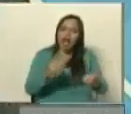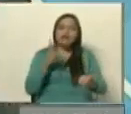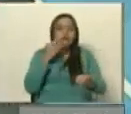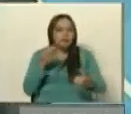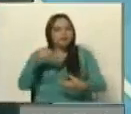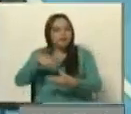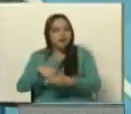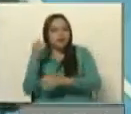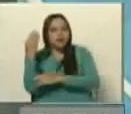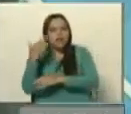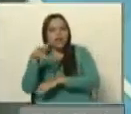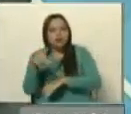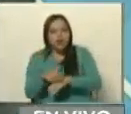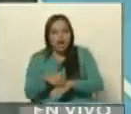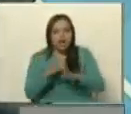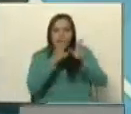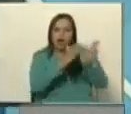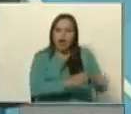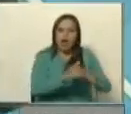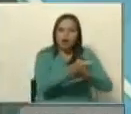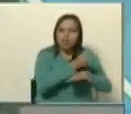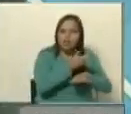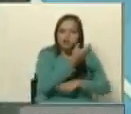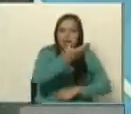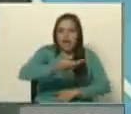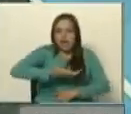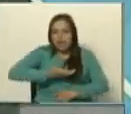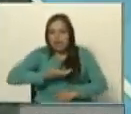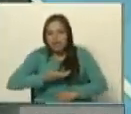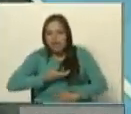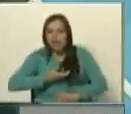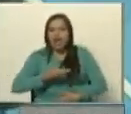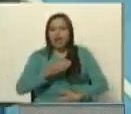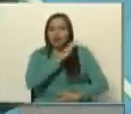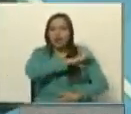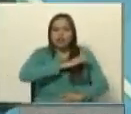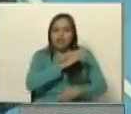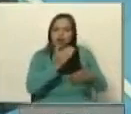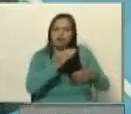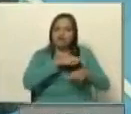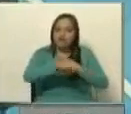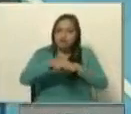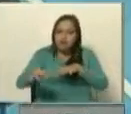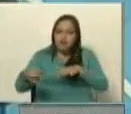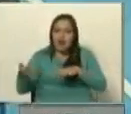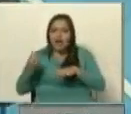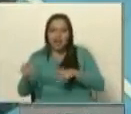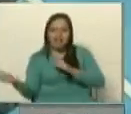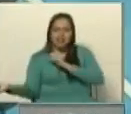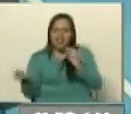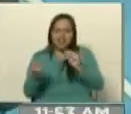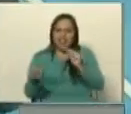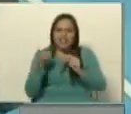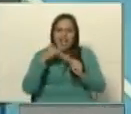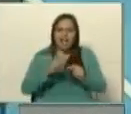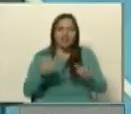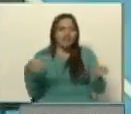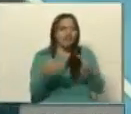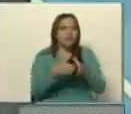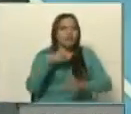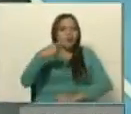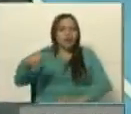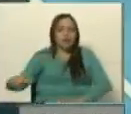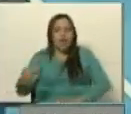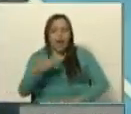tenemos en las gobernaciones, que hoy tenemos en la alcaldía, que hoy tenemos en los consejos municipales, que hoy tenemos en el debate que existe con los partidos políticos